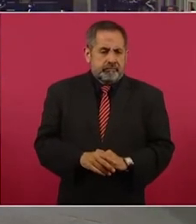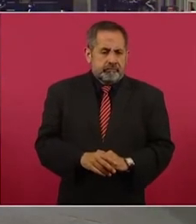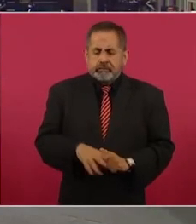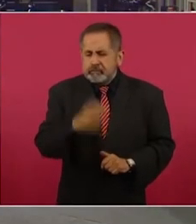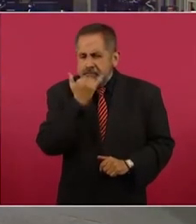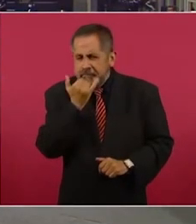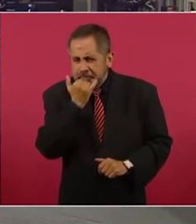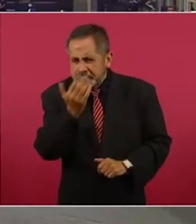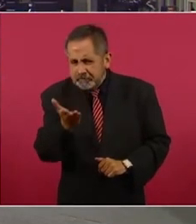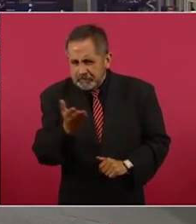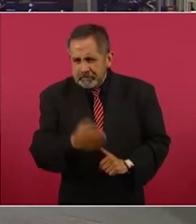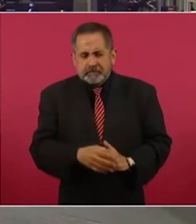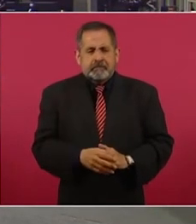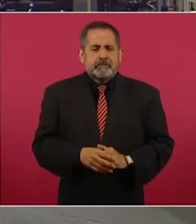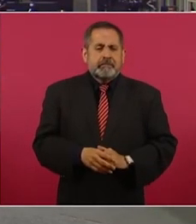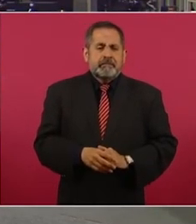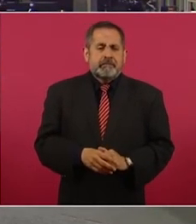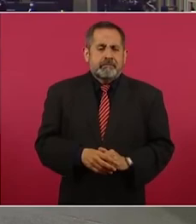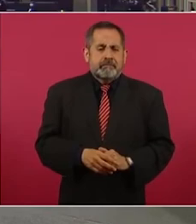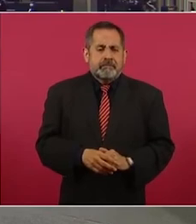¿Mande?